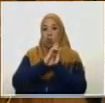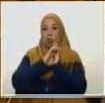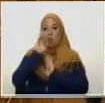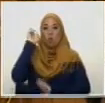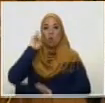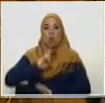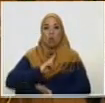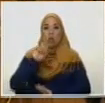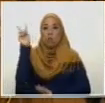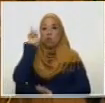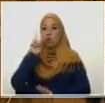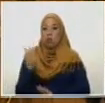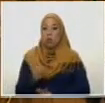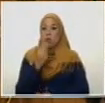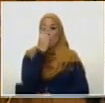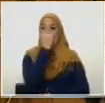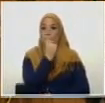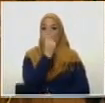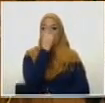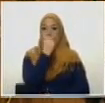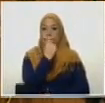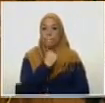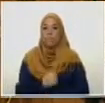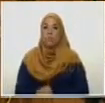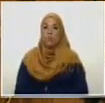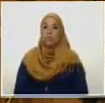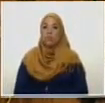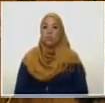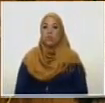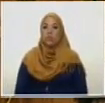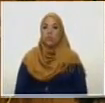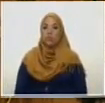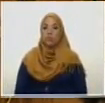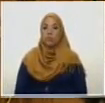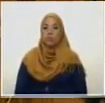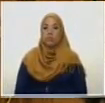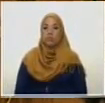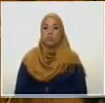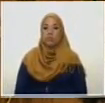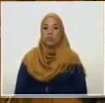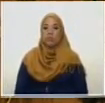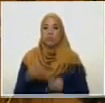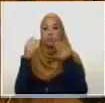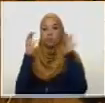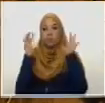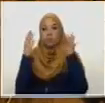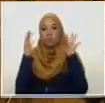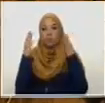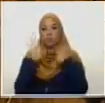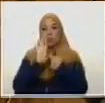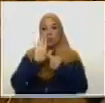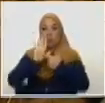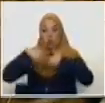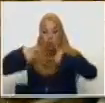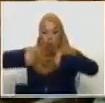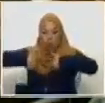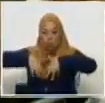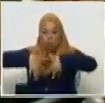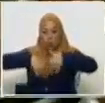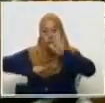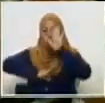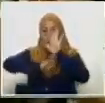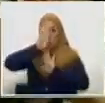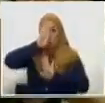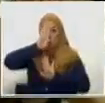República Bolivariana de Venezuela, Nicolás Maduro Moros, en la puesta en marcha, en